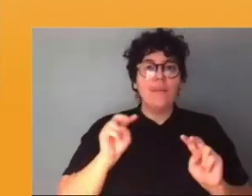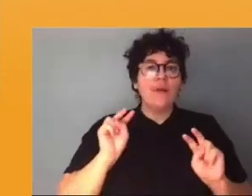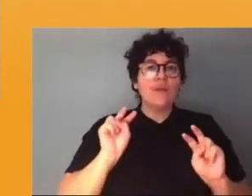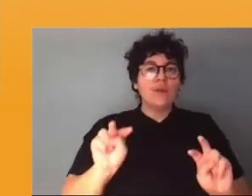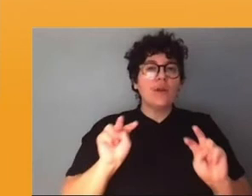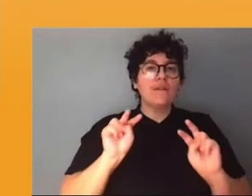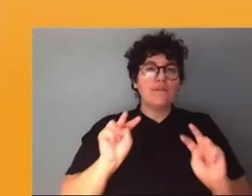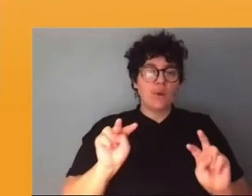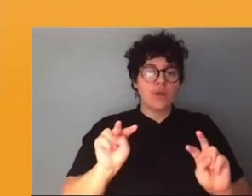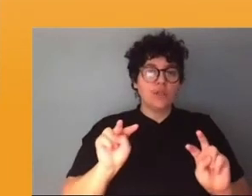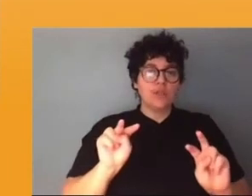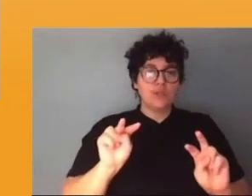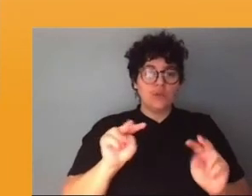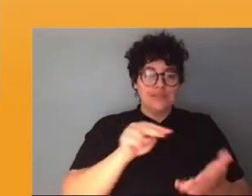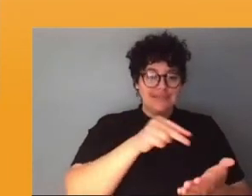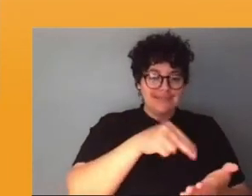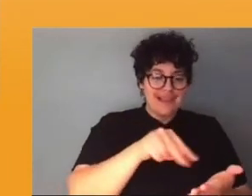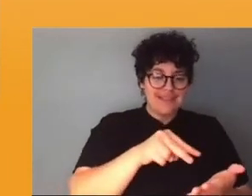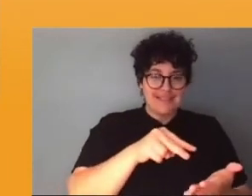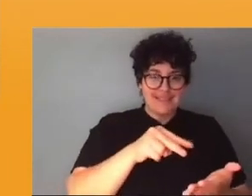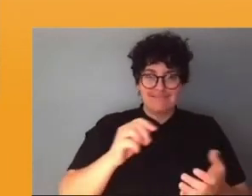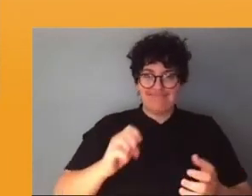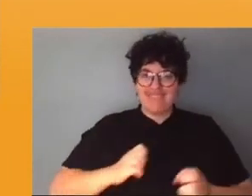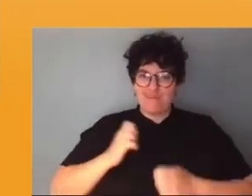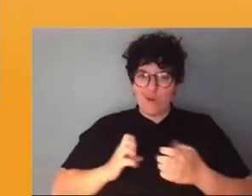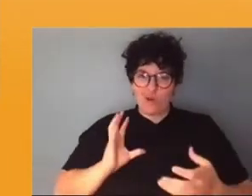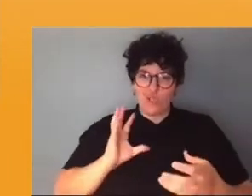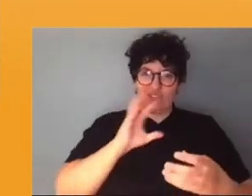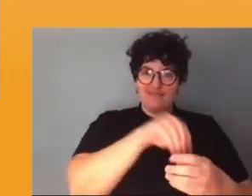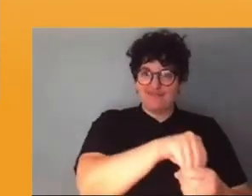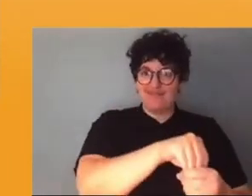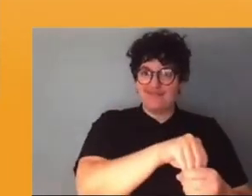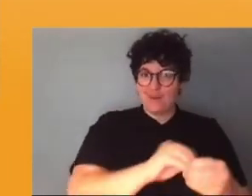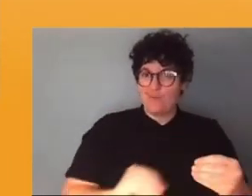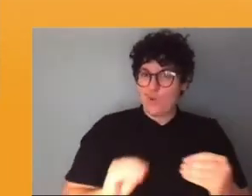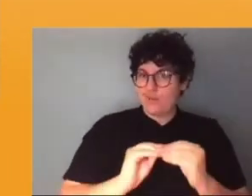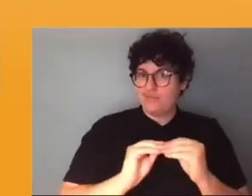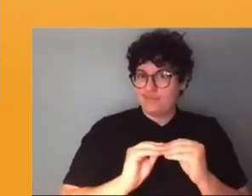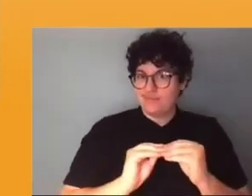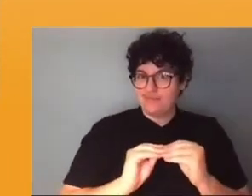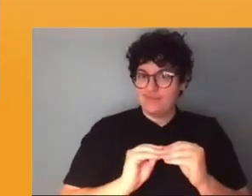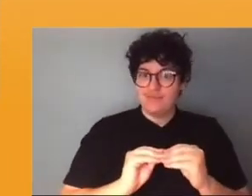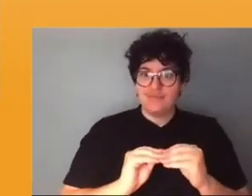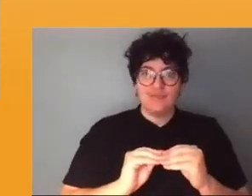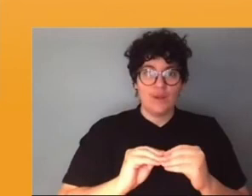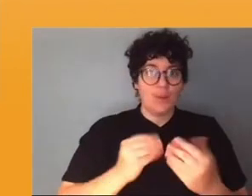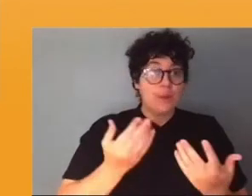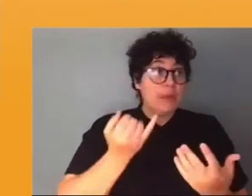quiero traer ese sentimiento y esa emoción a la danza y ya sea que